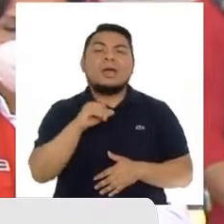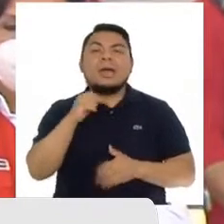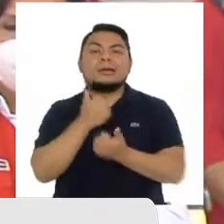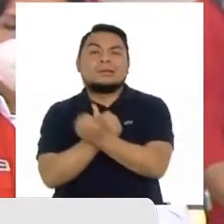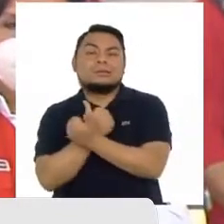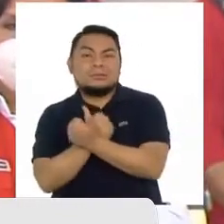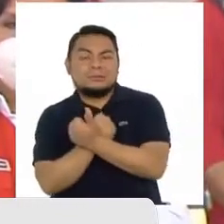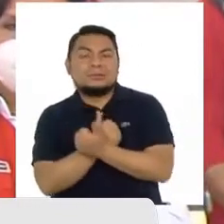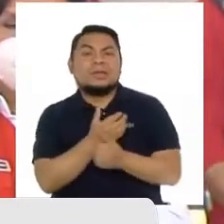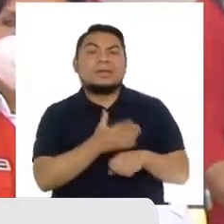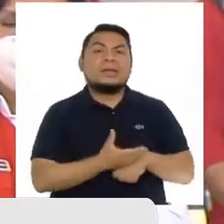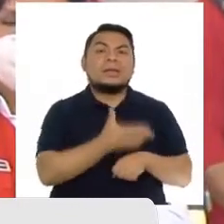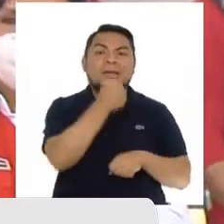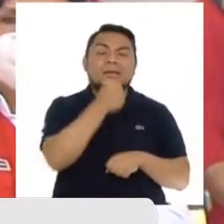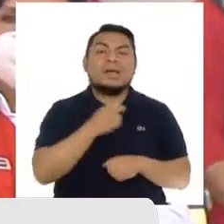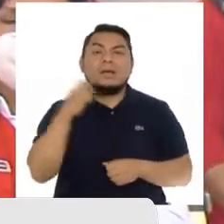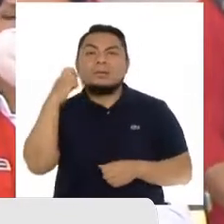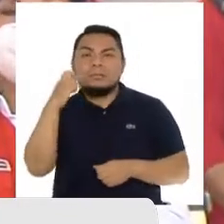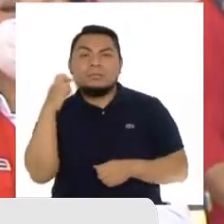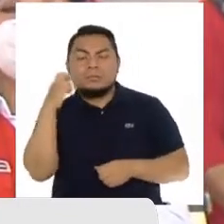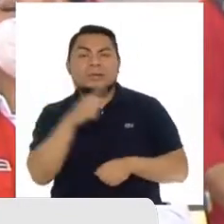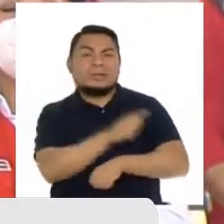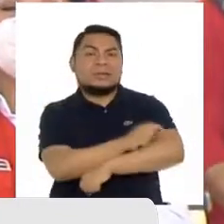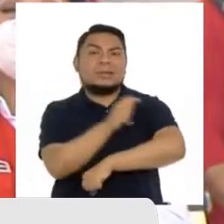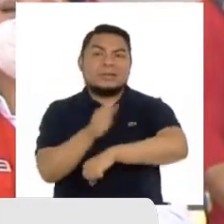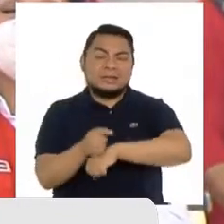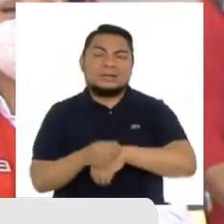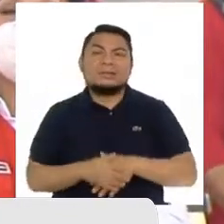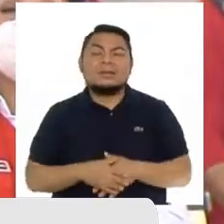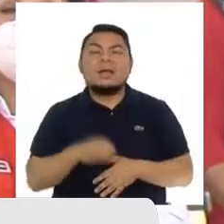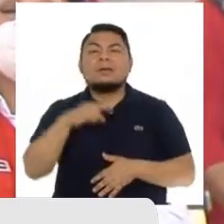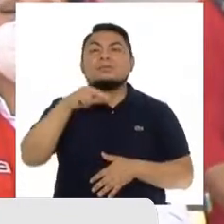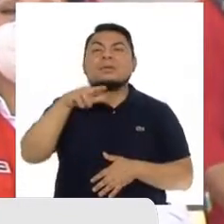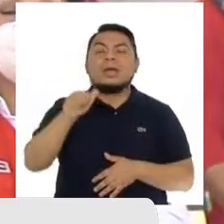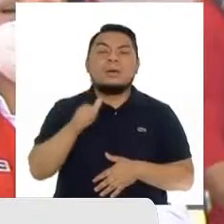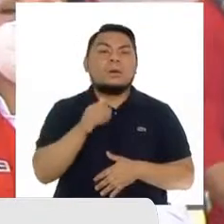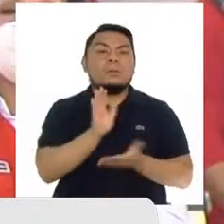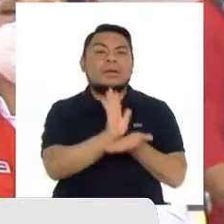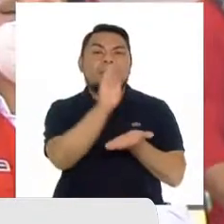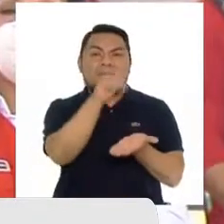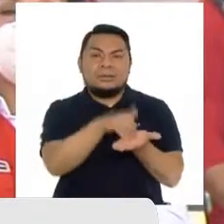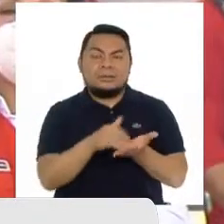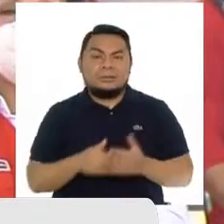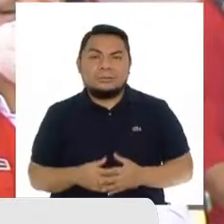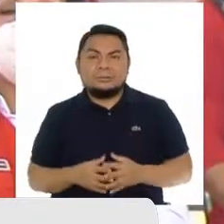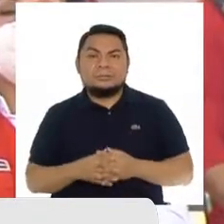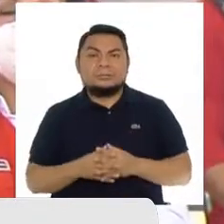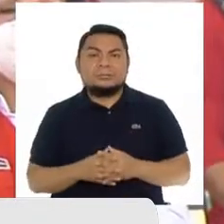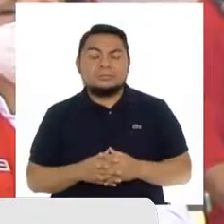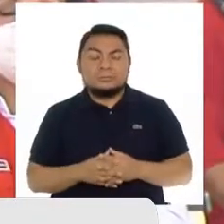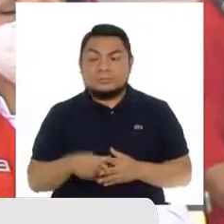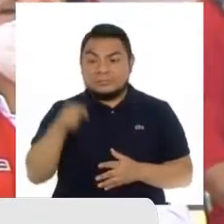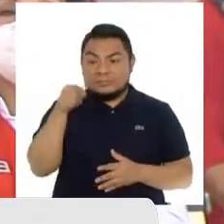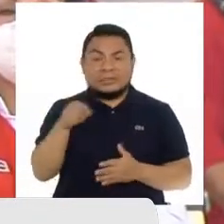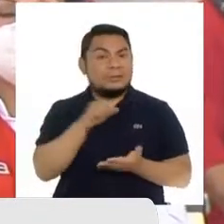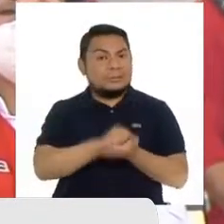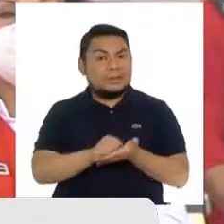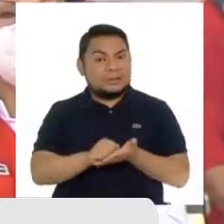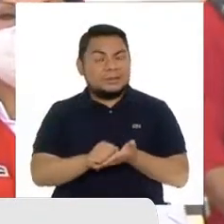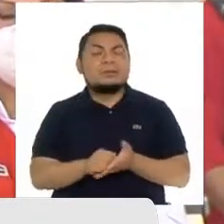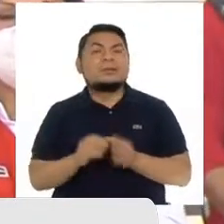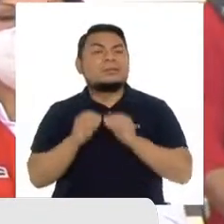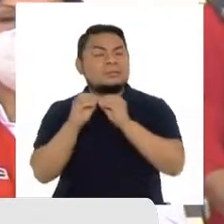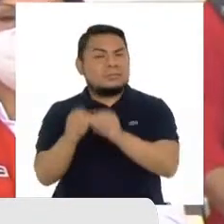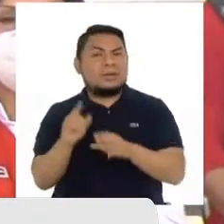ica 1 tacna moquegua y madre de dios este mes se